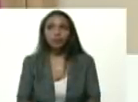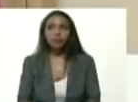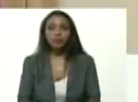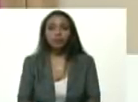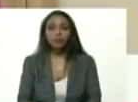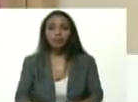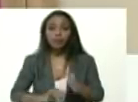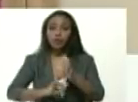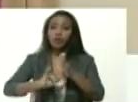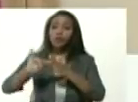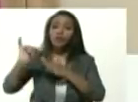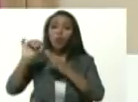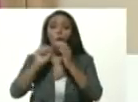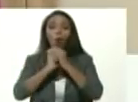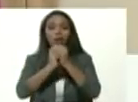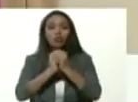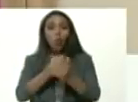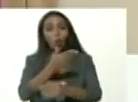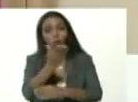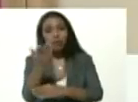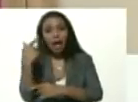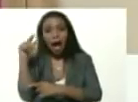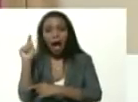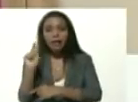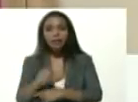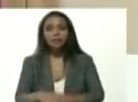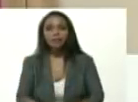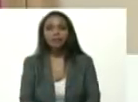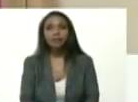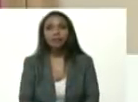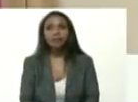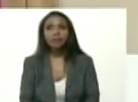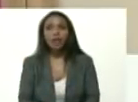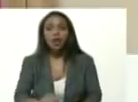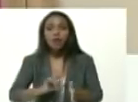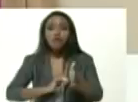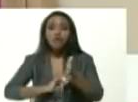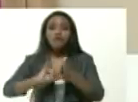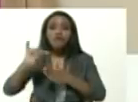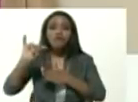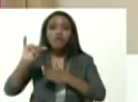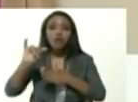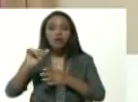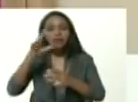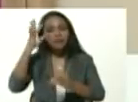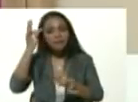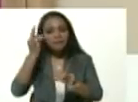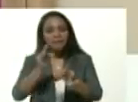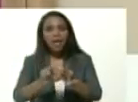Eleve la oración que usted tenga en su corazón. Elévala con fe,